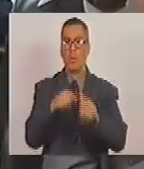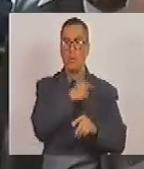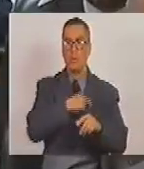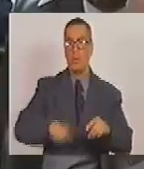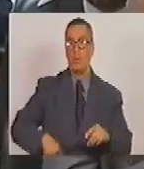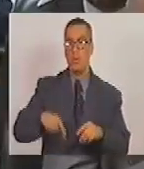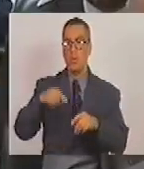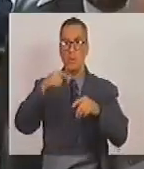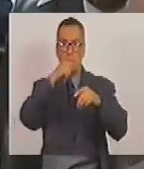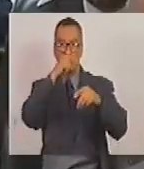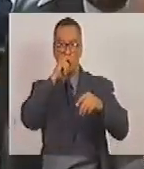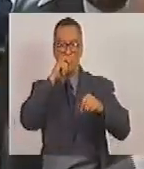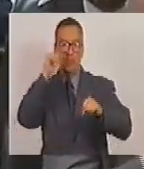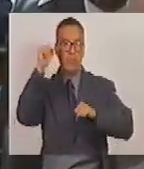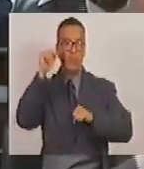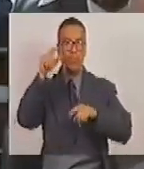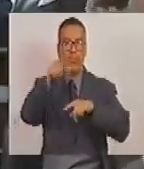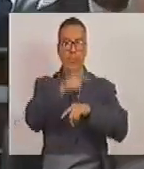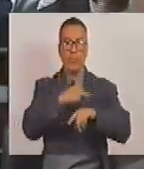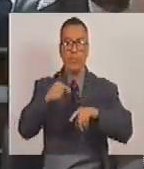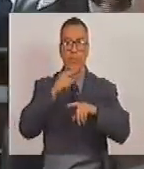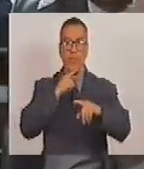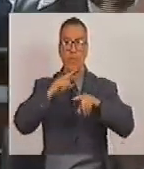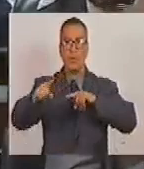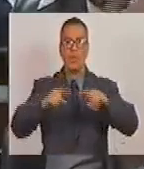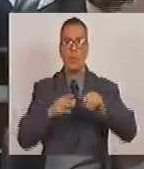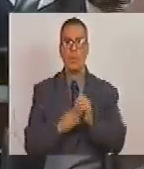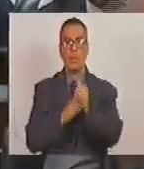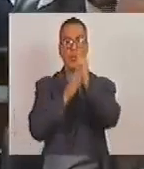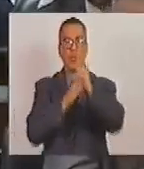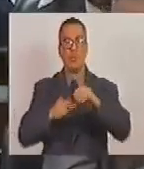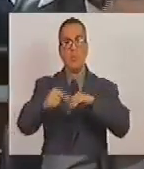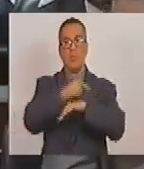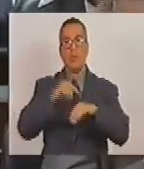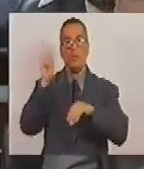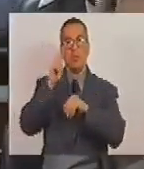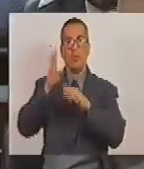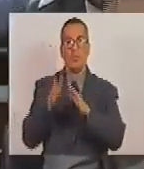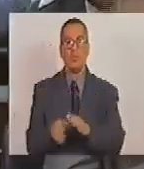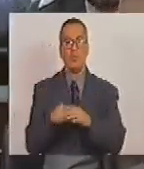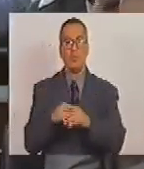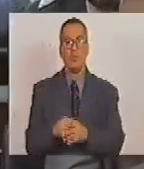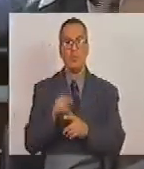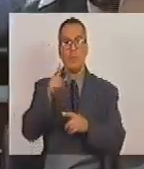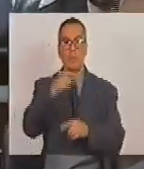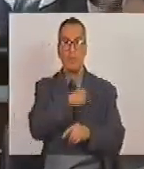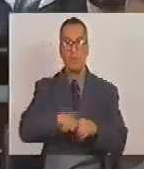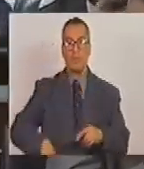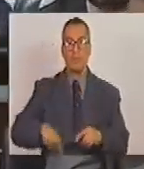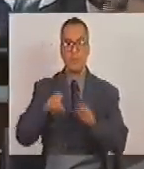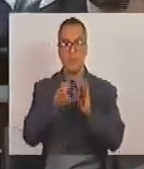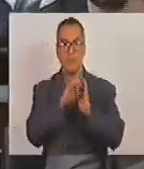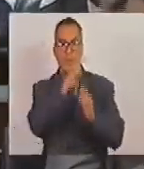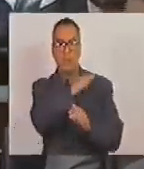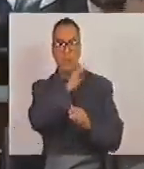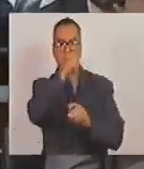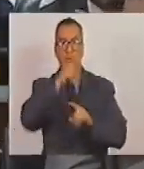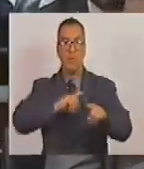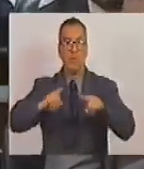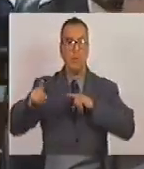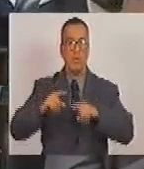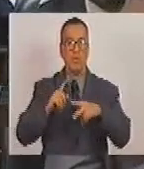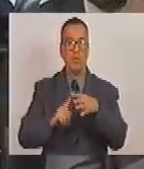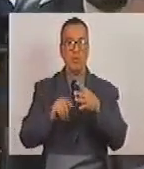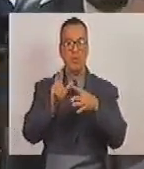presidente Nicolás Maduro como el gobierno que dirige el Estado venezolano y al presidente como jefe de Estado. En